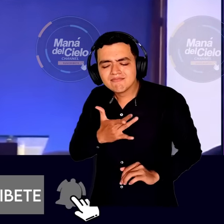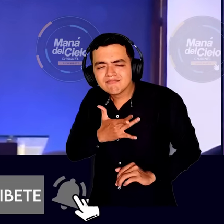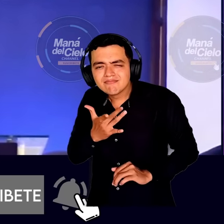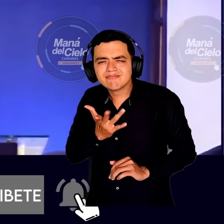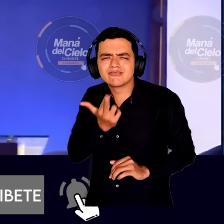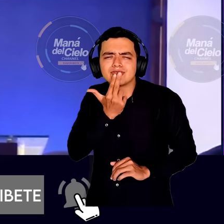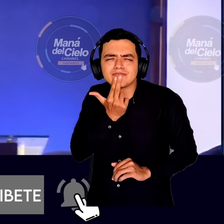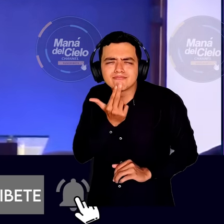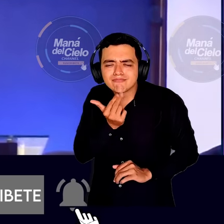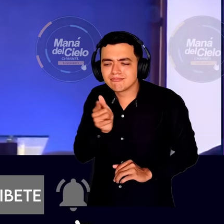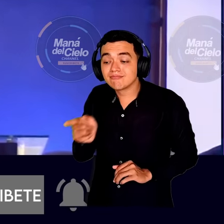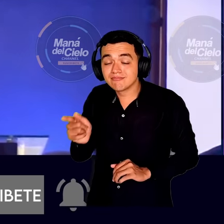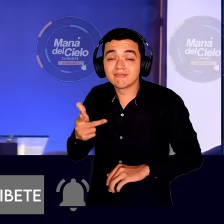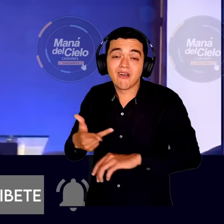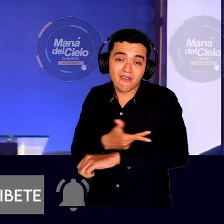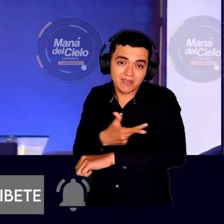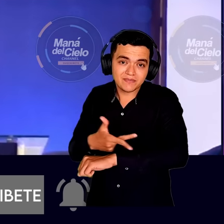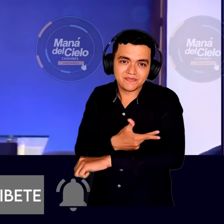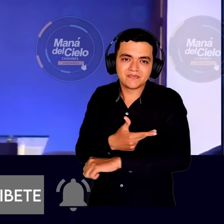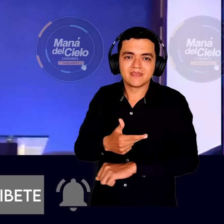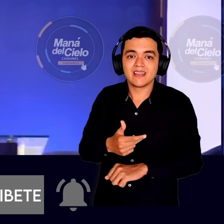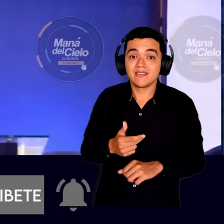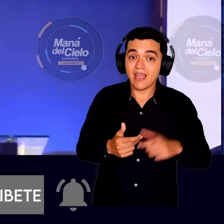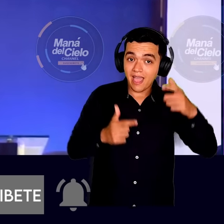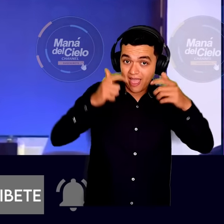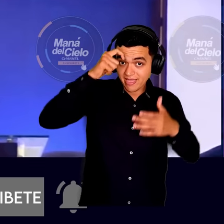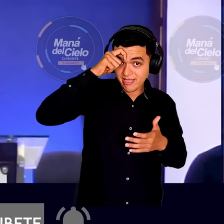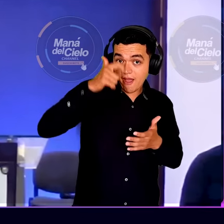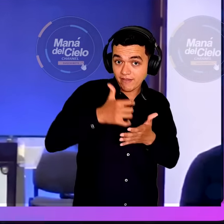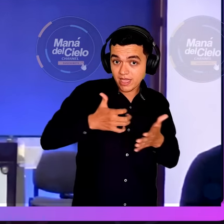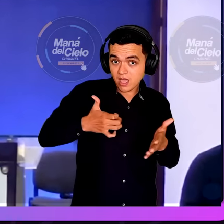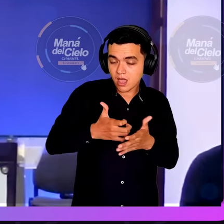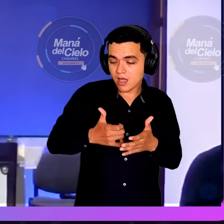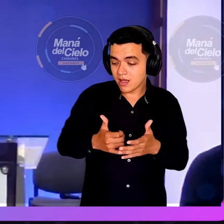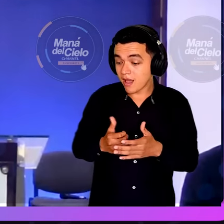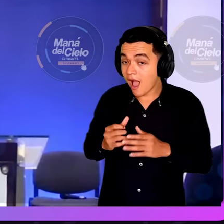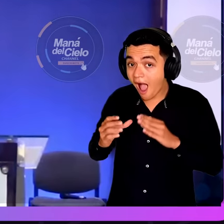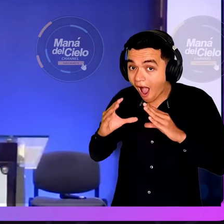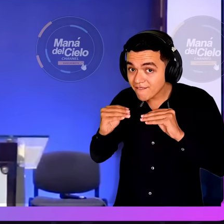aceite y la sobaba. Y como las ovejas son tan tiernas, por eso Jesús se compara con